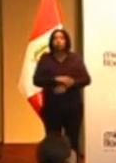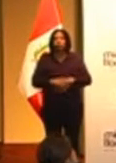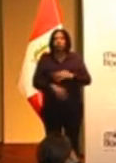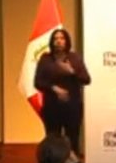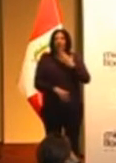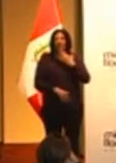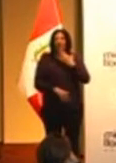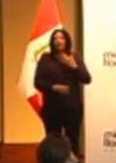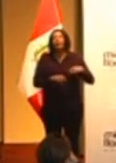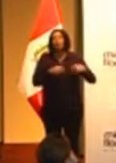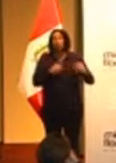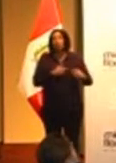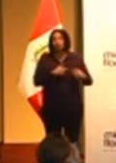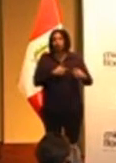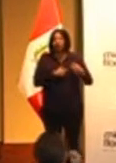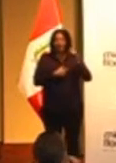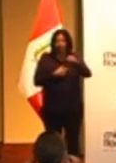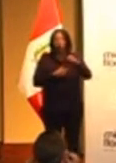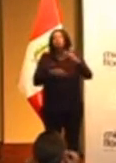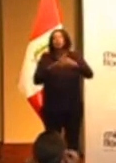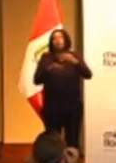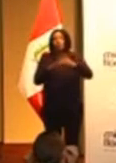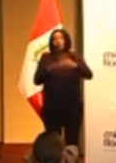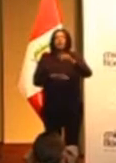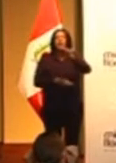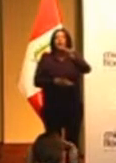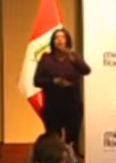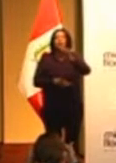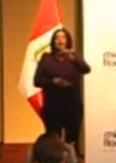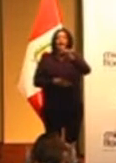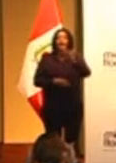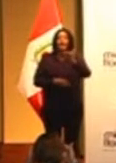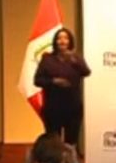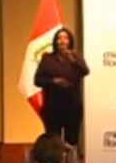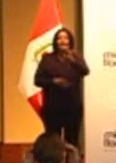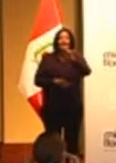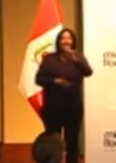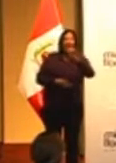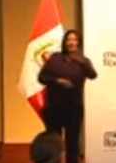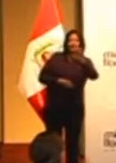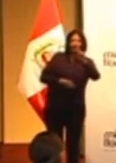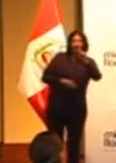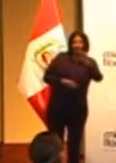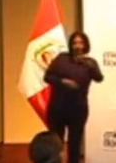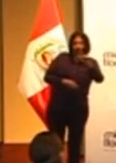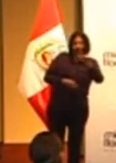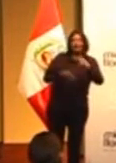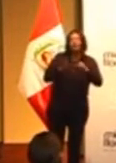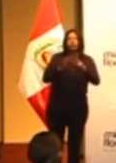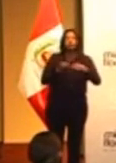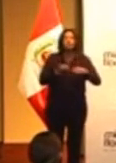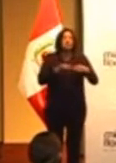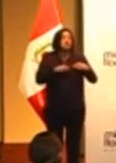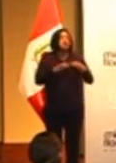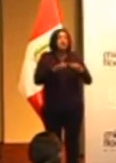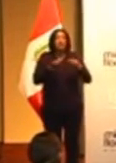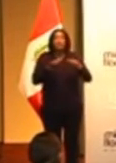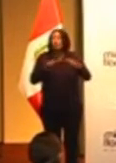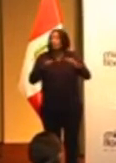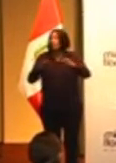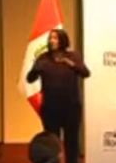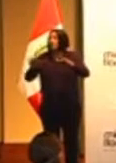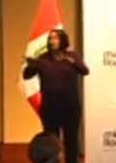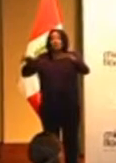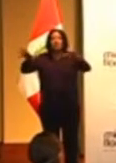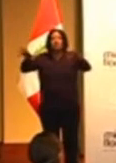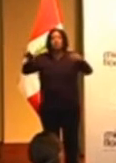corazón. Esas son las megatendencias. Van pasando, se van sucediendo, se van dando, sin que nosotros tomemos